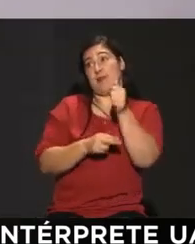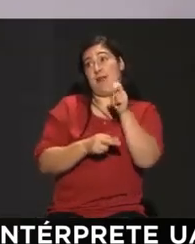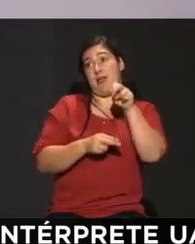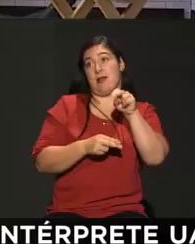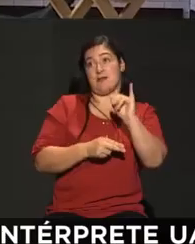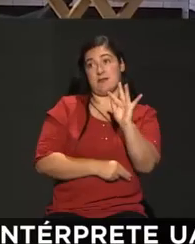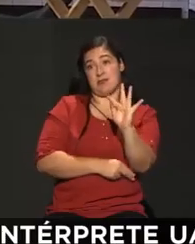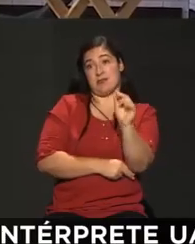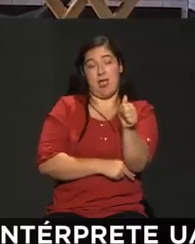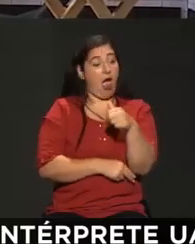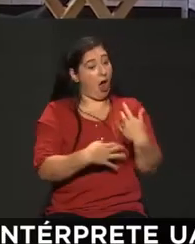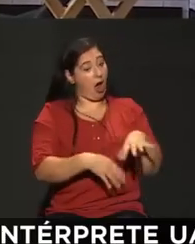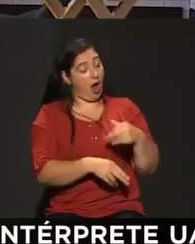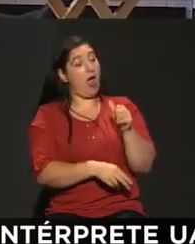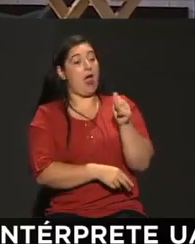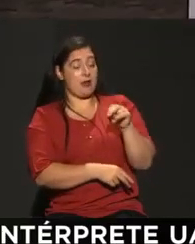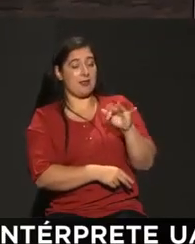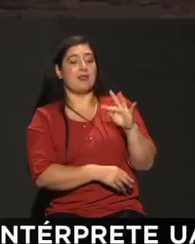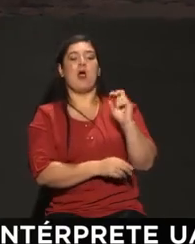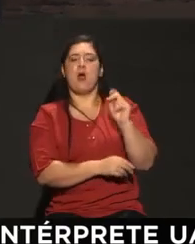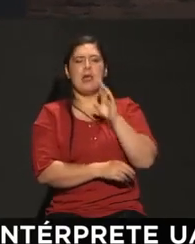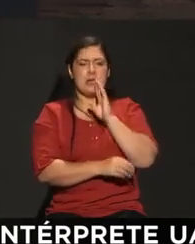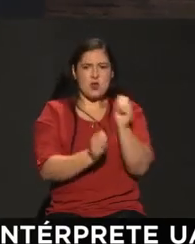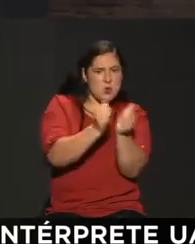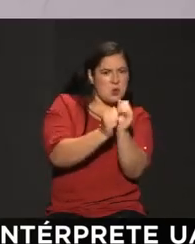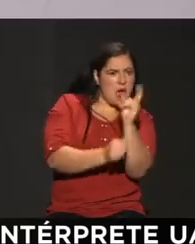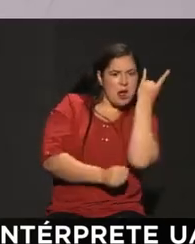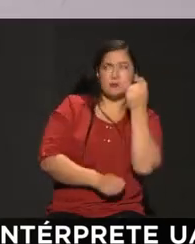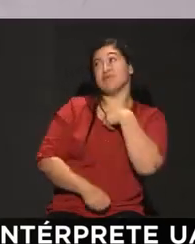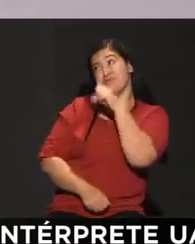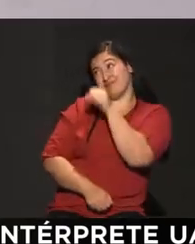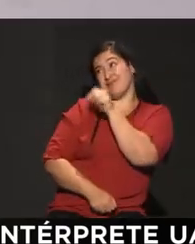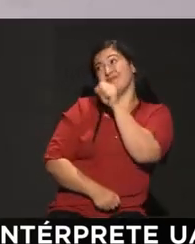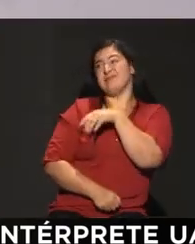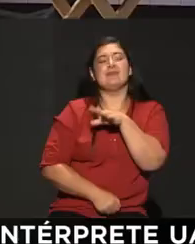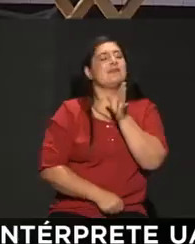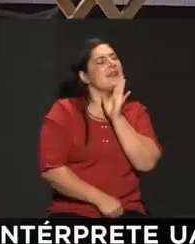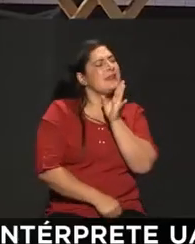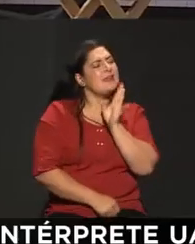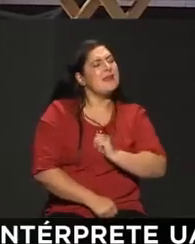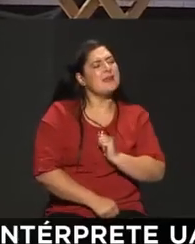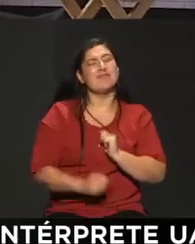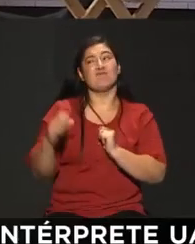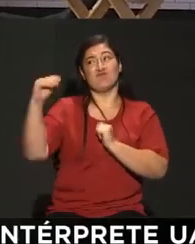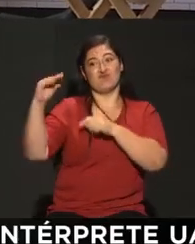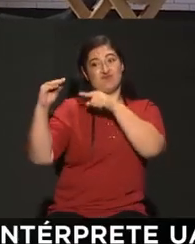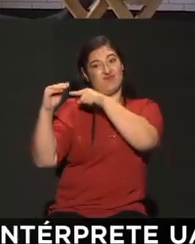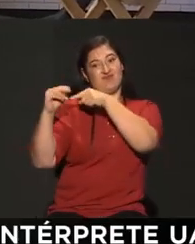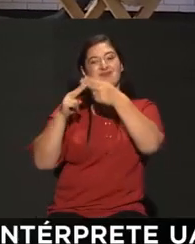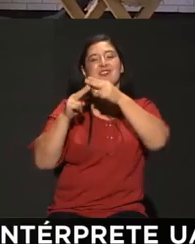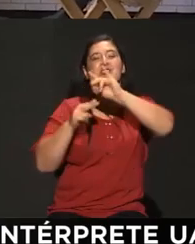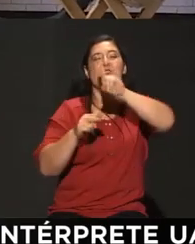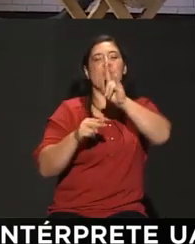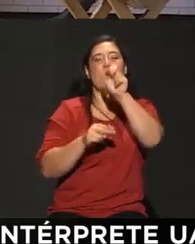Anita. ¡Anita! Bueno, ¿y estás acompañada, Anita? Sí. ¿Por quién? Por Juanito.